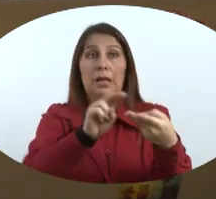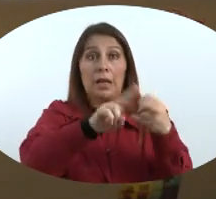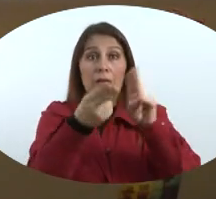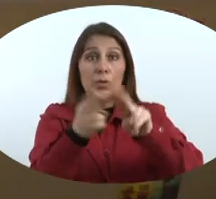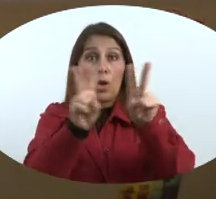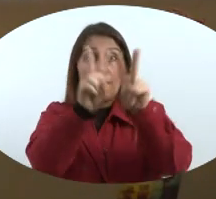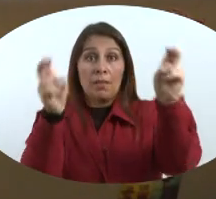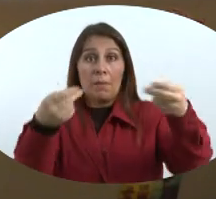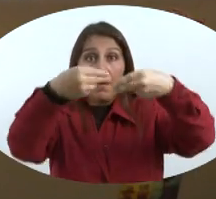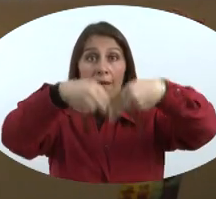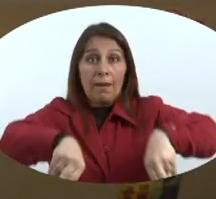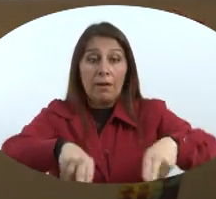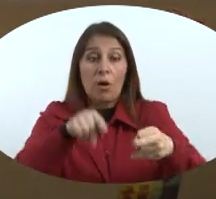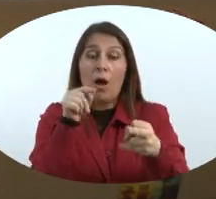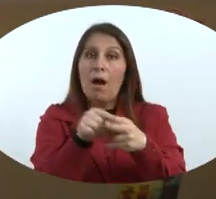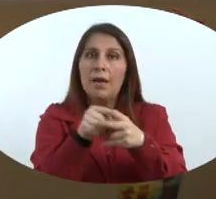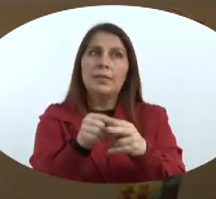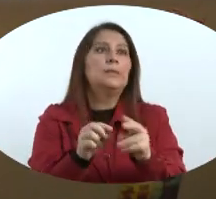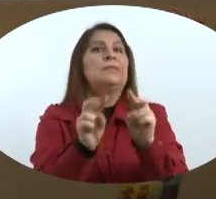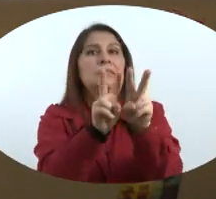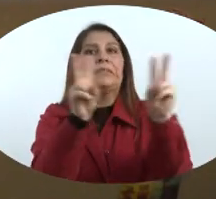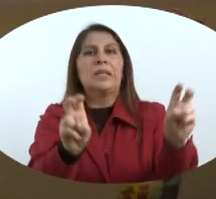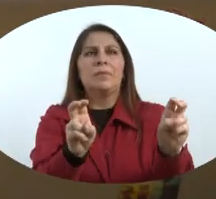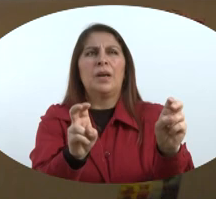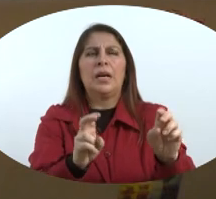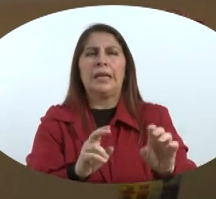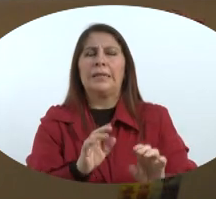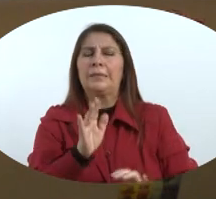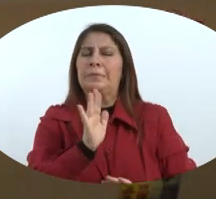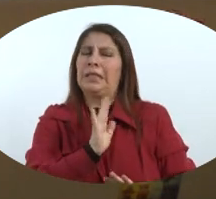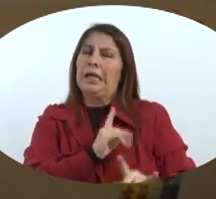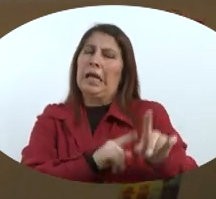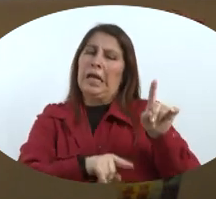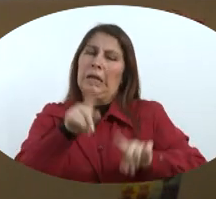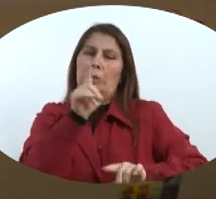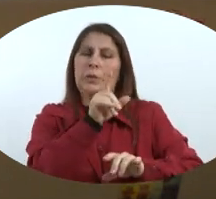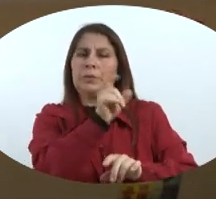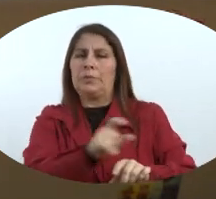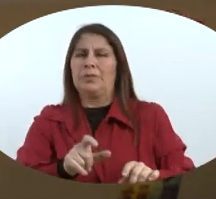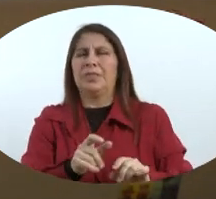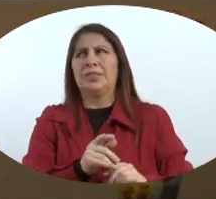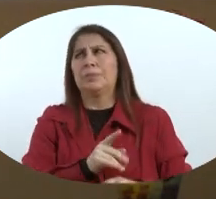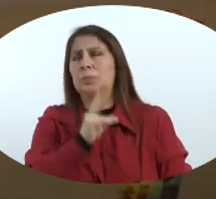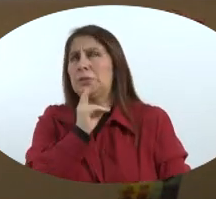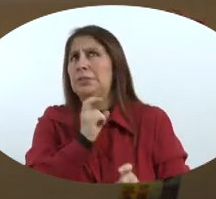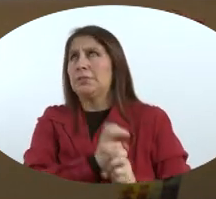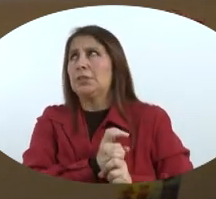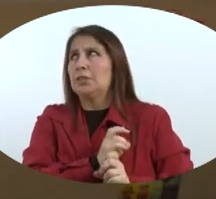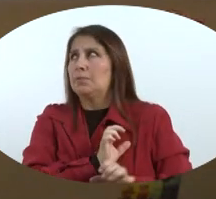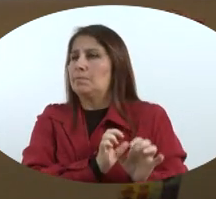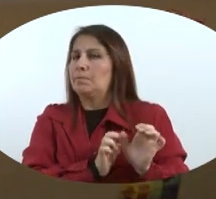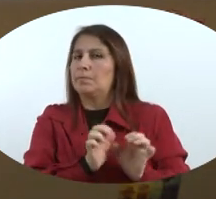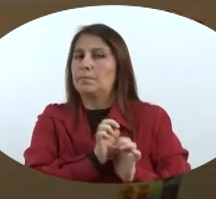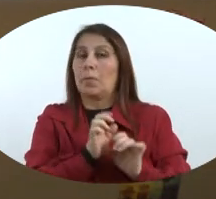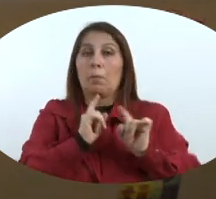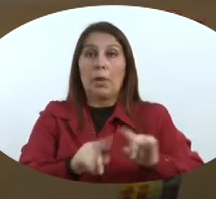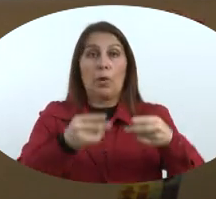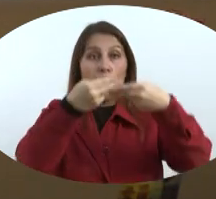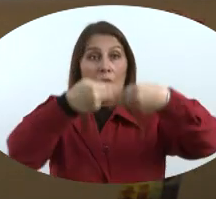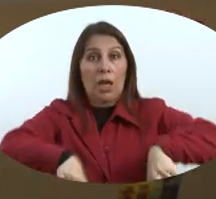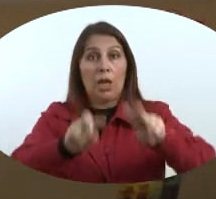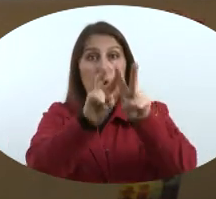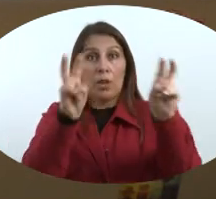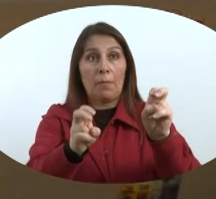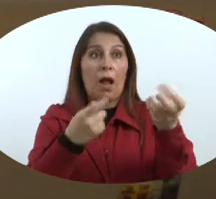pues vemos que es un tema que para varias personas es un poco problemático pero consideramos que hablar de género ya